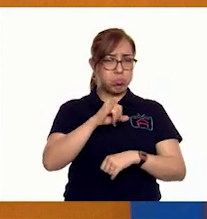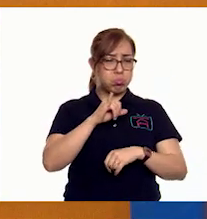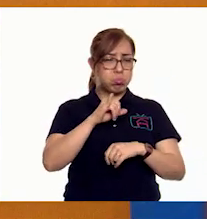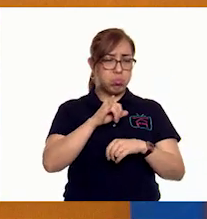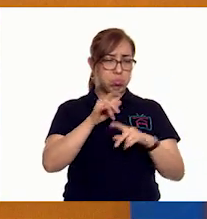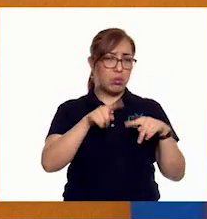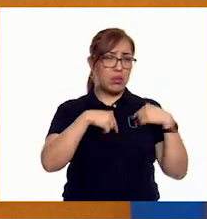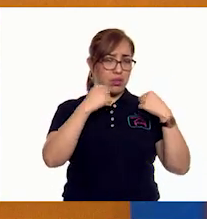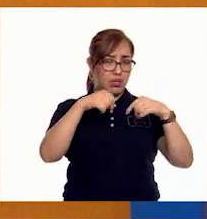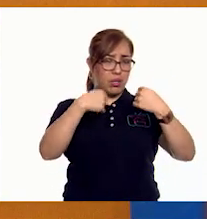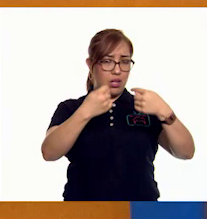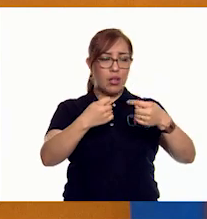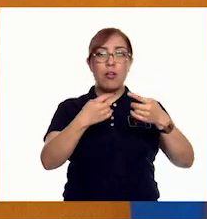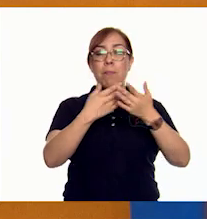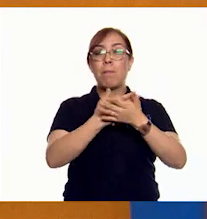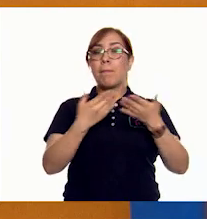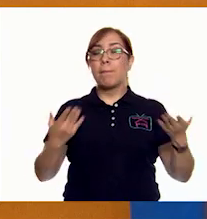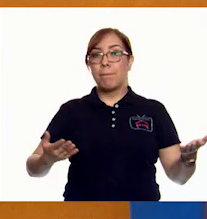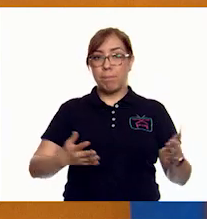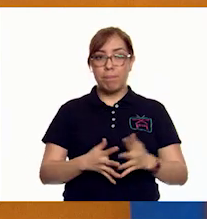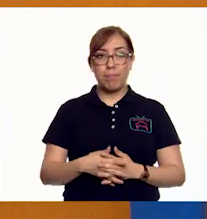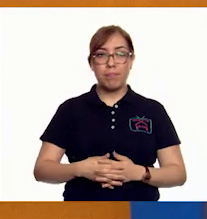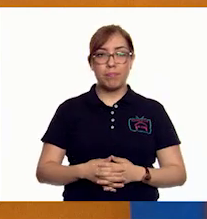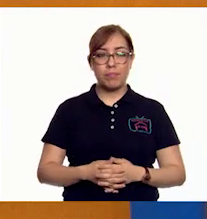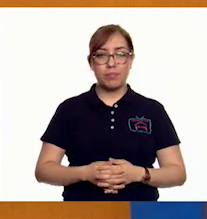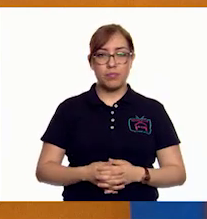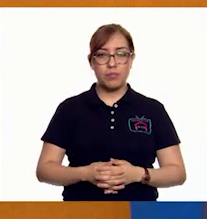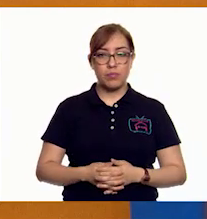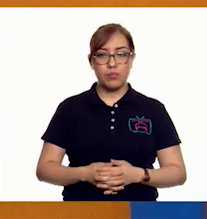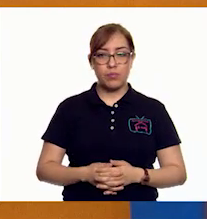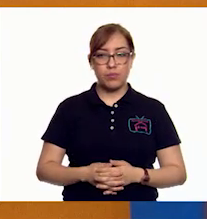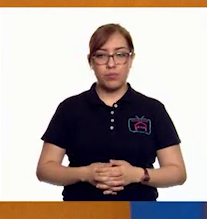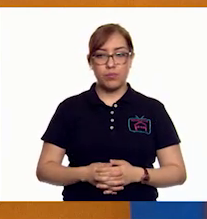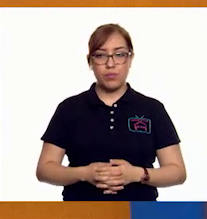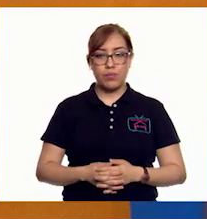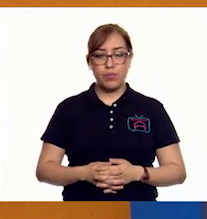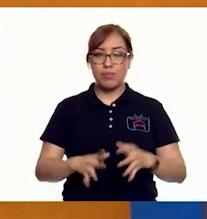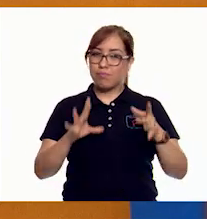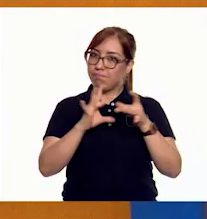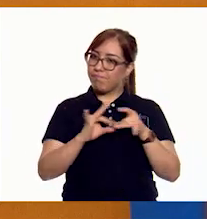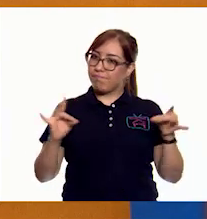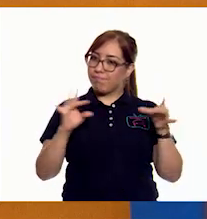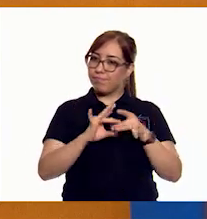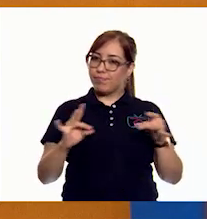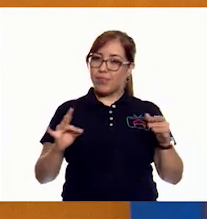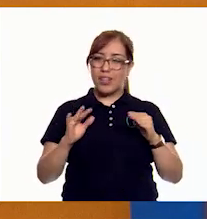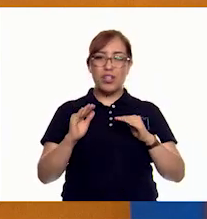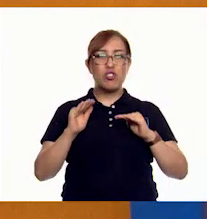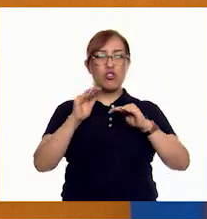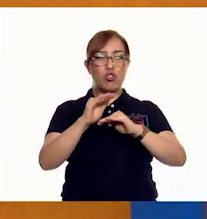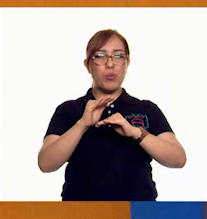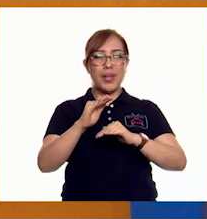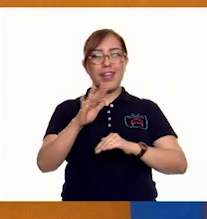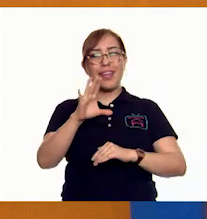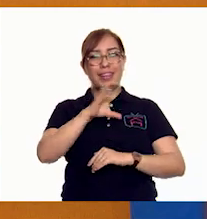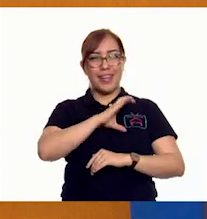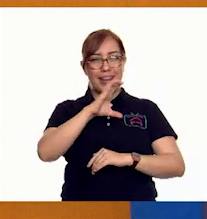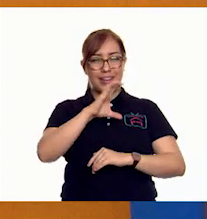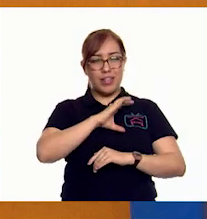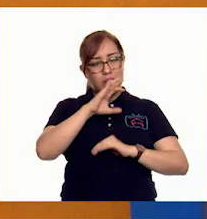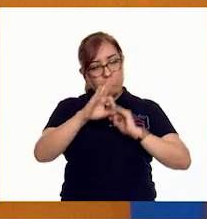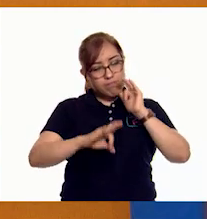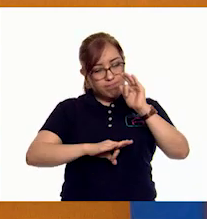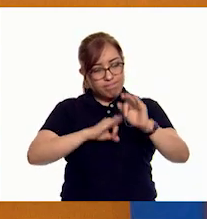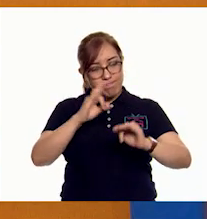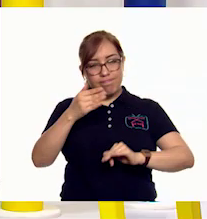Pilar, también vamos a platicar un poquito sobre este afecto que se brinda en familia para que la familia pueda